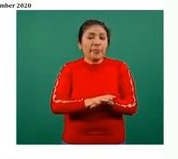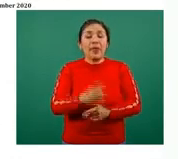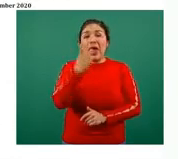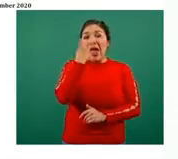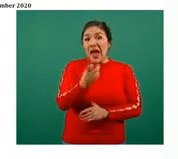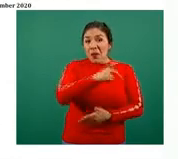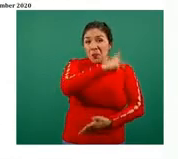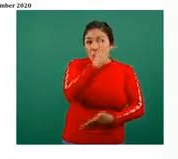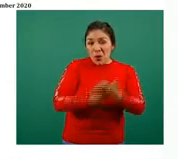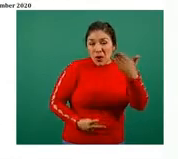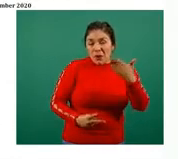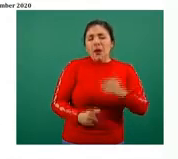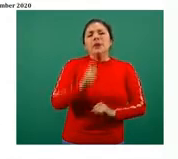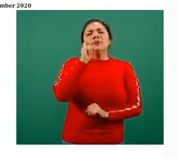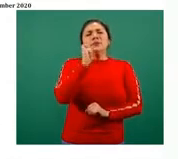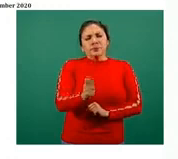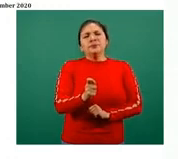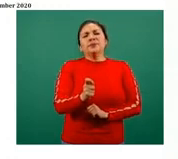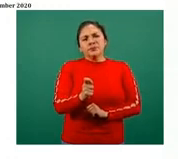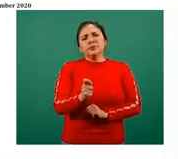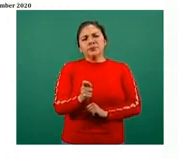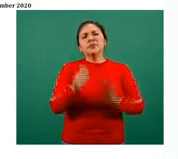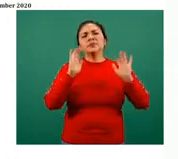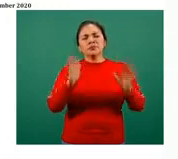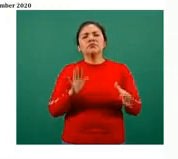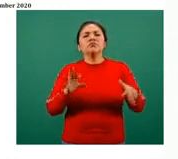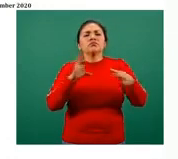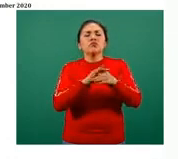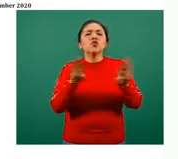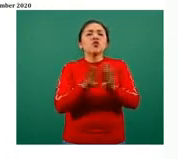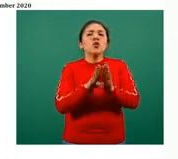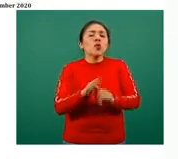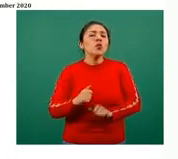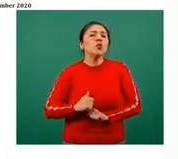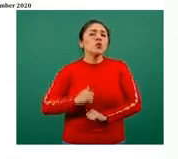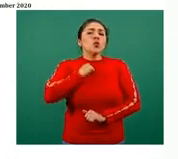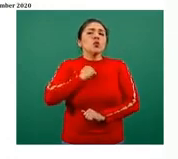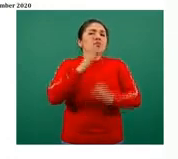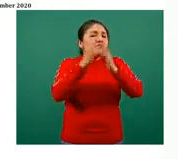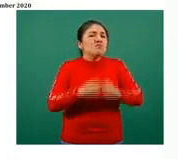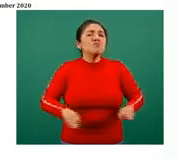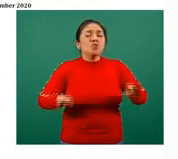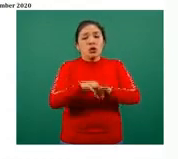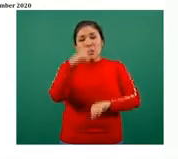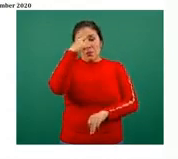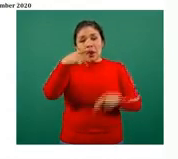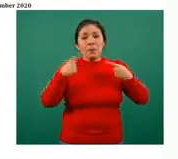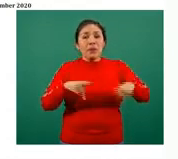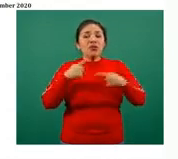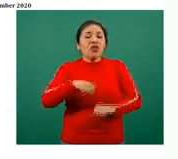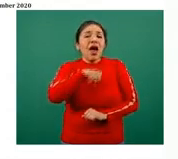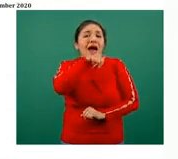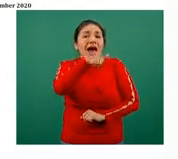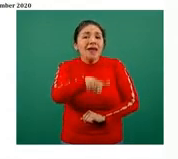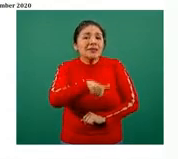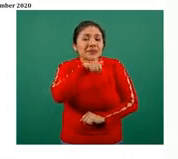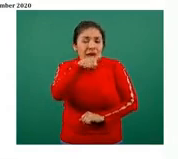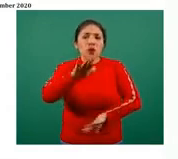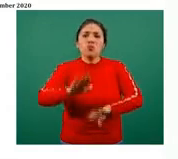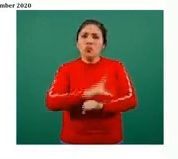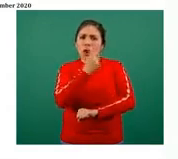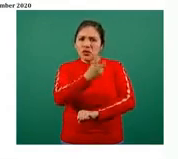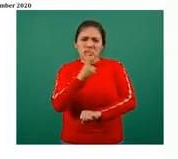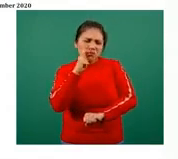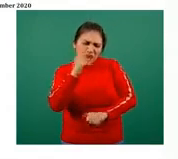programa está relacionado en la prioridad para los adultos mayores, ya que sus estudios de